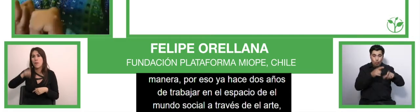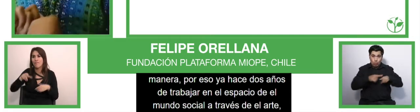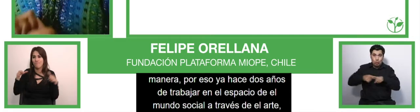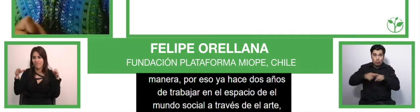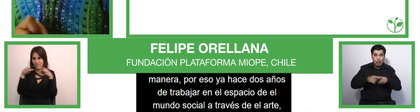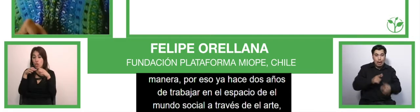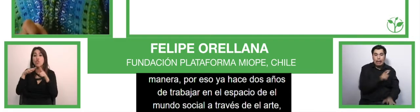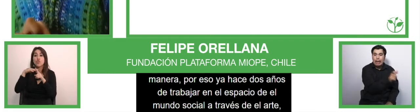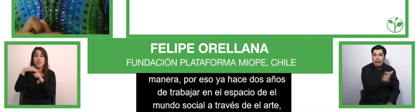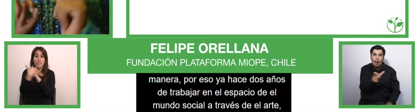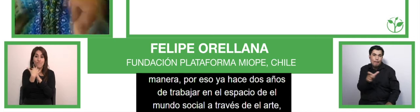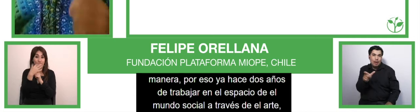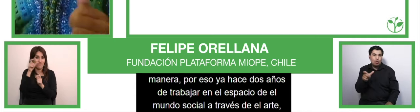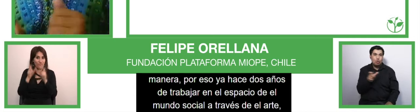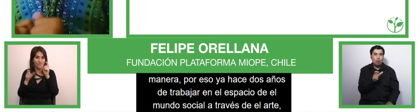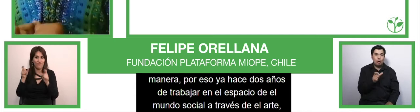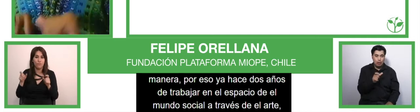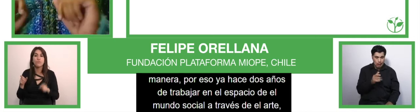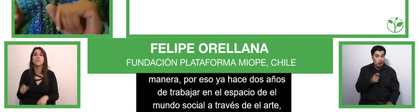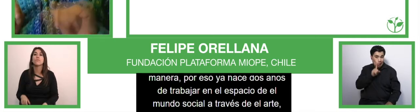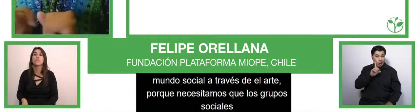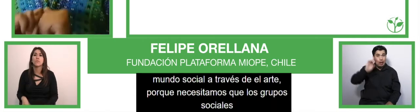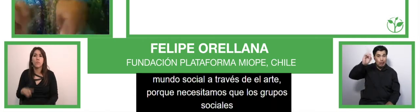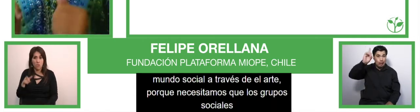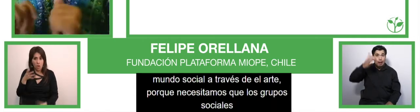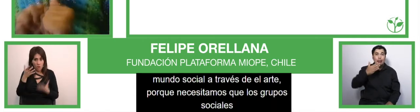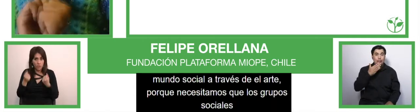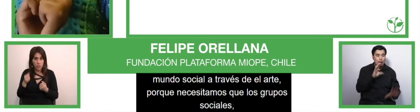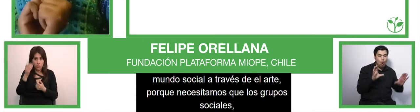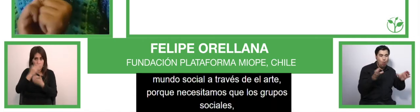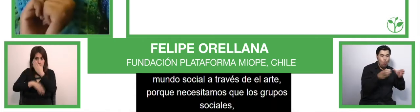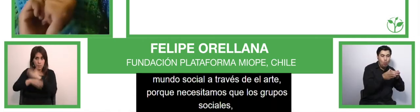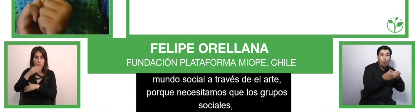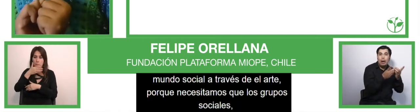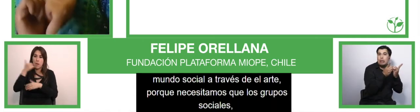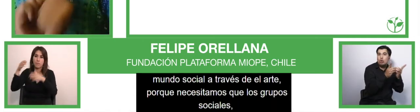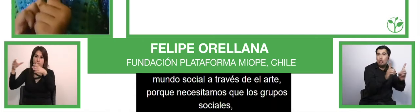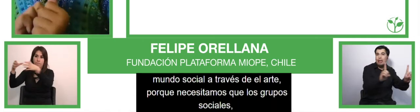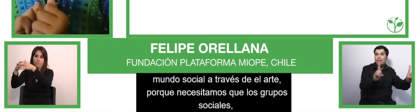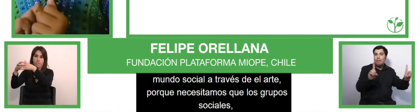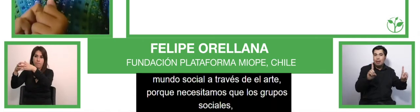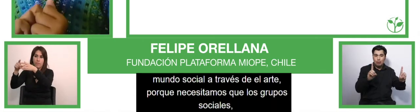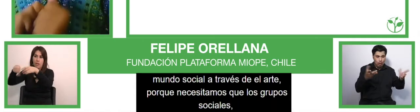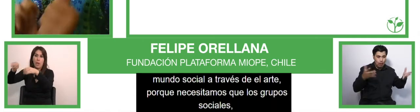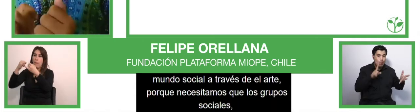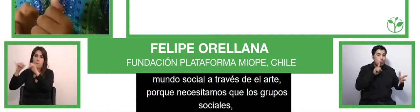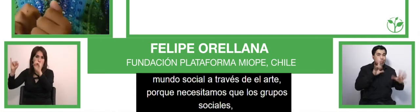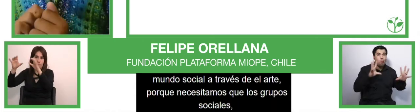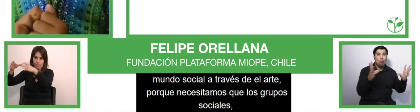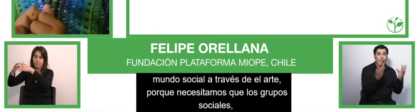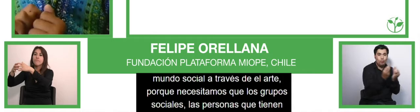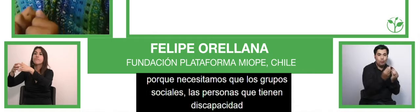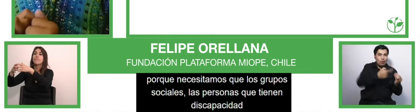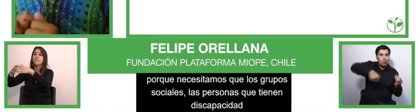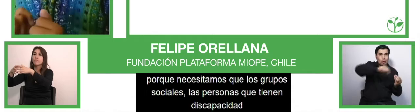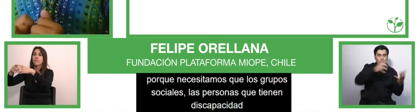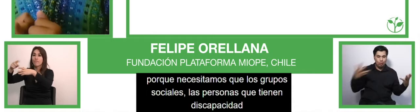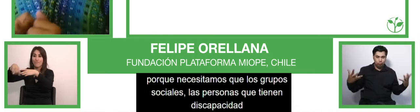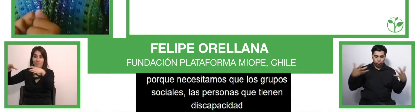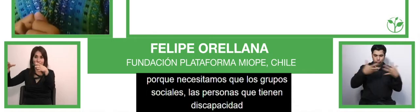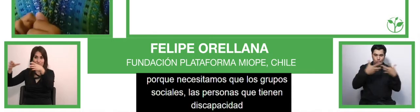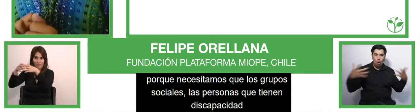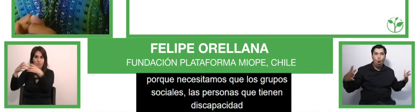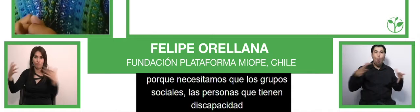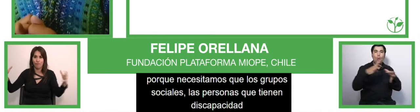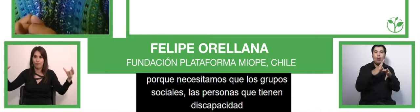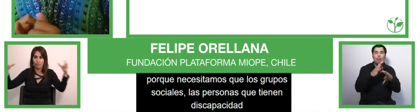las personas que tienen discapacidad y los grupos que son diversos y que están en una minoría específica, nos unamos. Porque en el fondo la